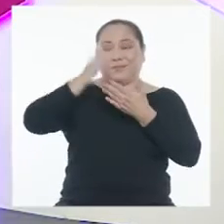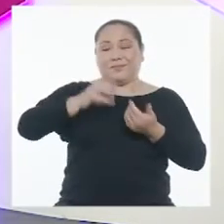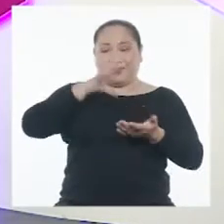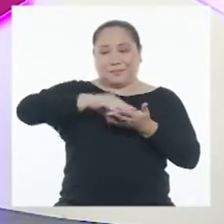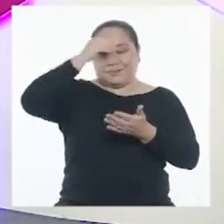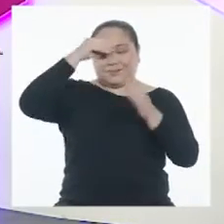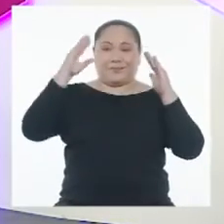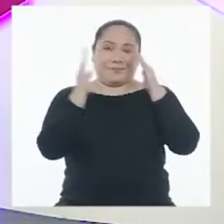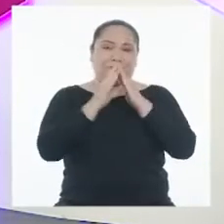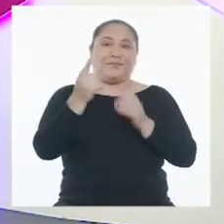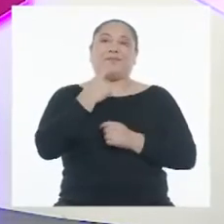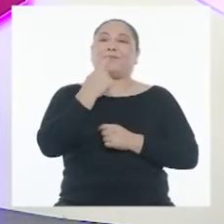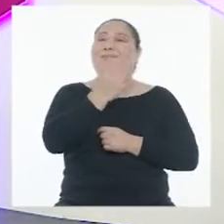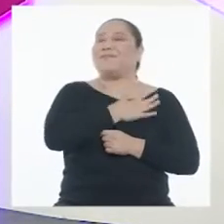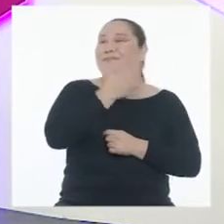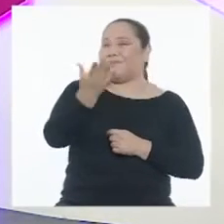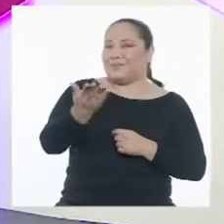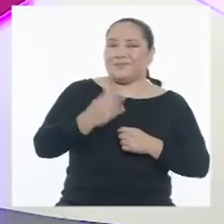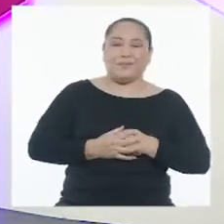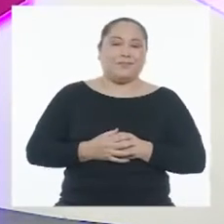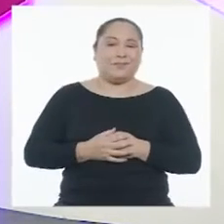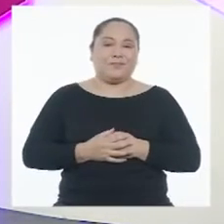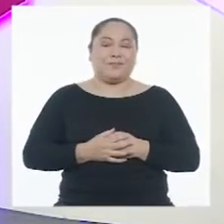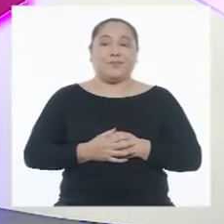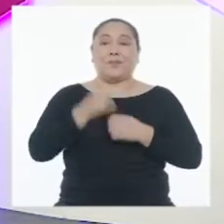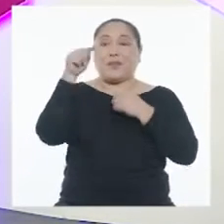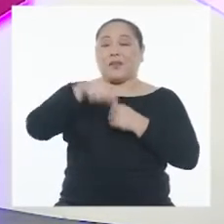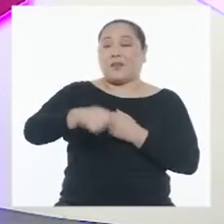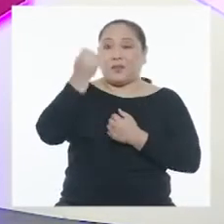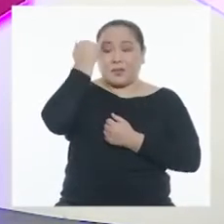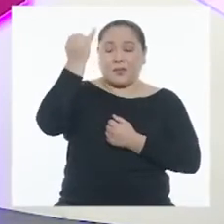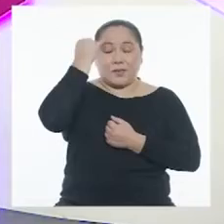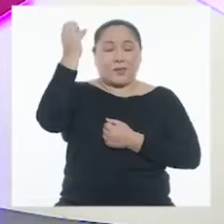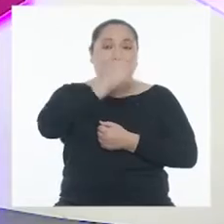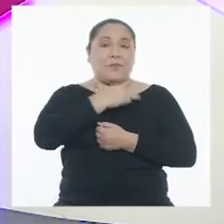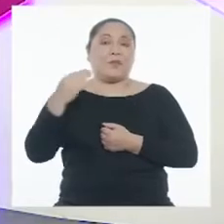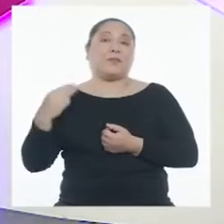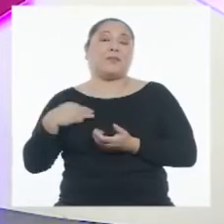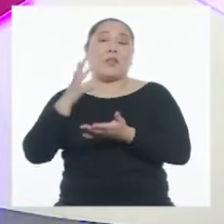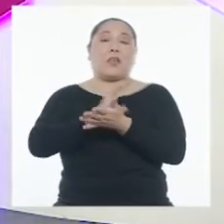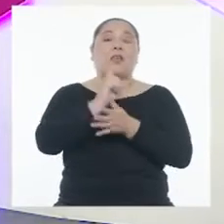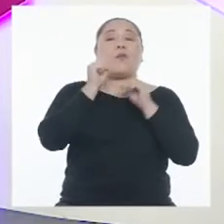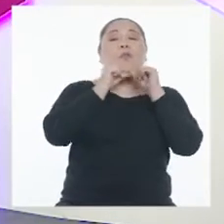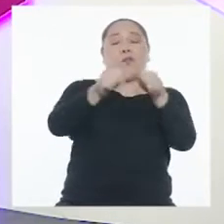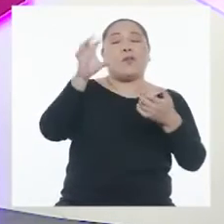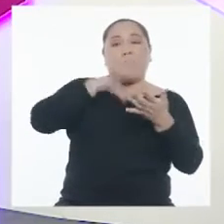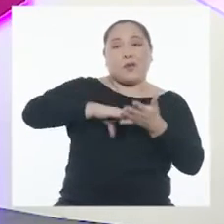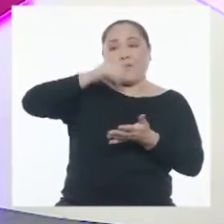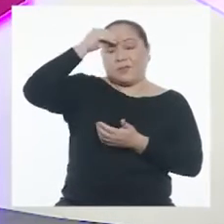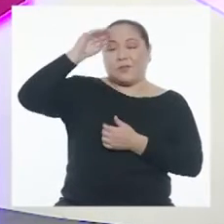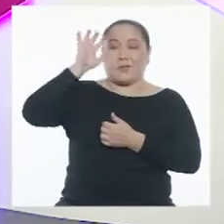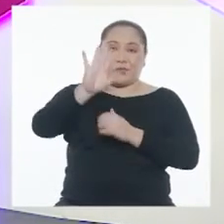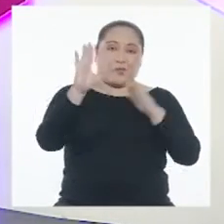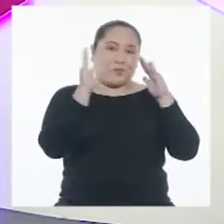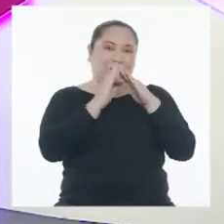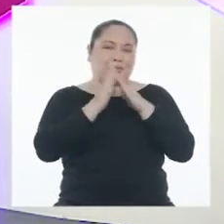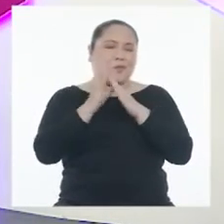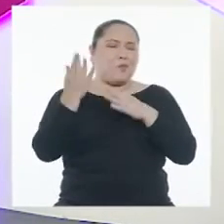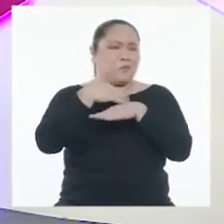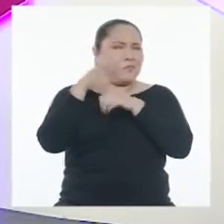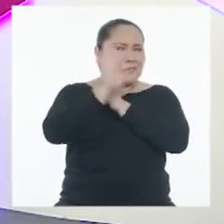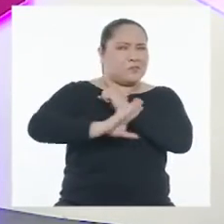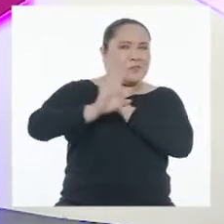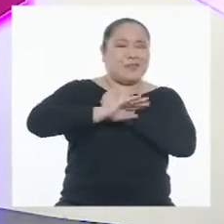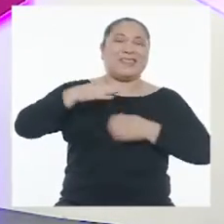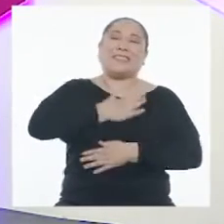programa de Aprende en Casa para quinto de secundaria, una iniciativa del Ministerio de Educación para seguir aprendiendo desde casa de